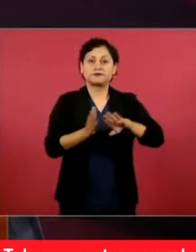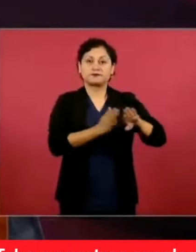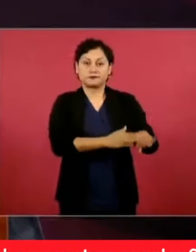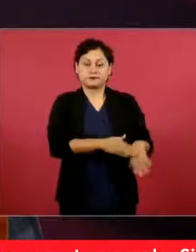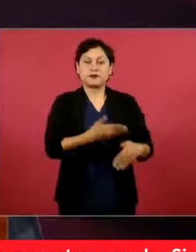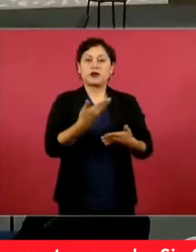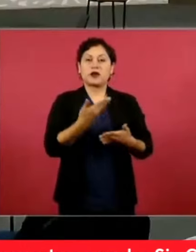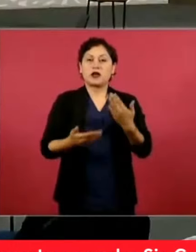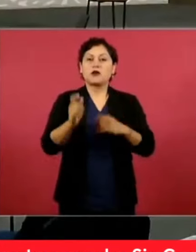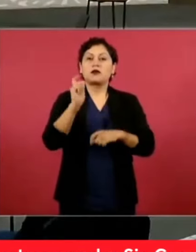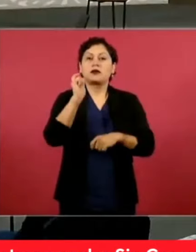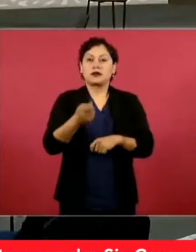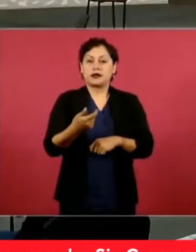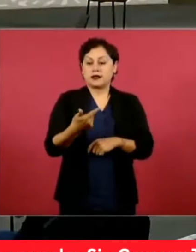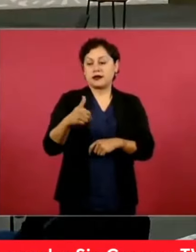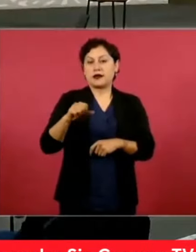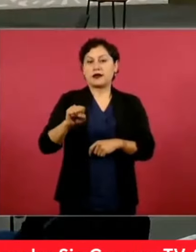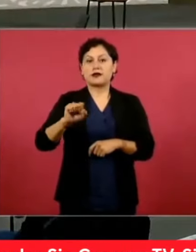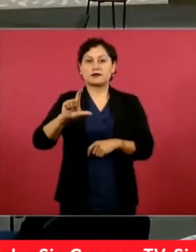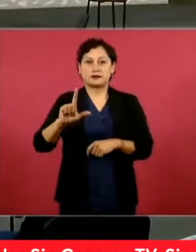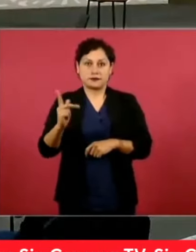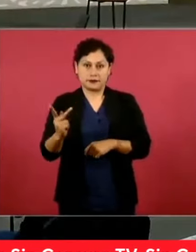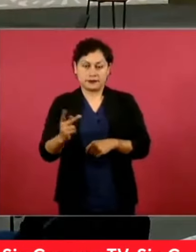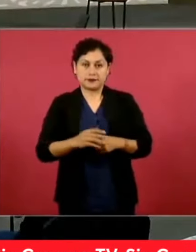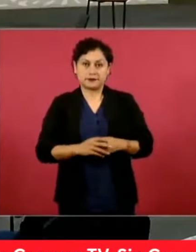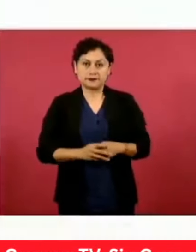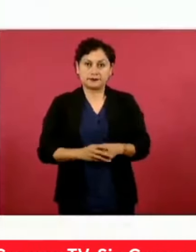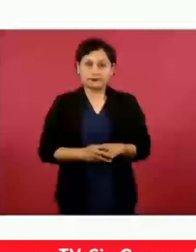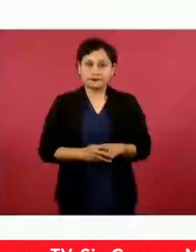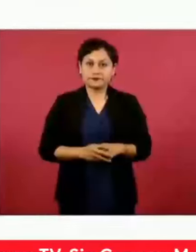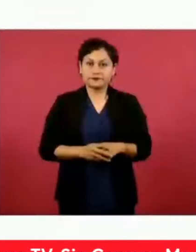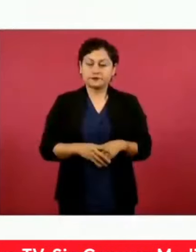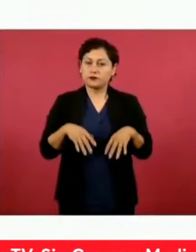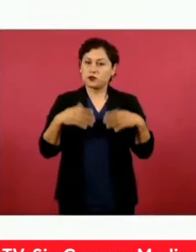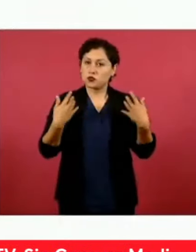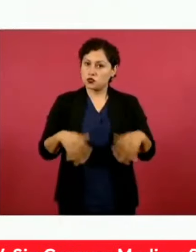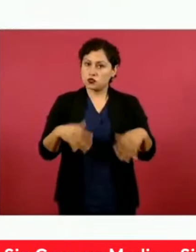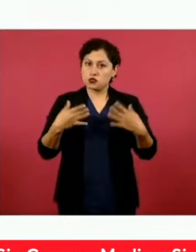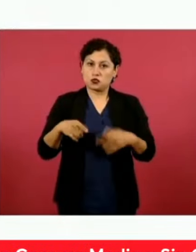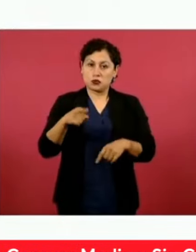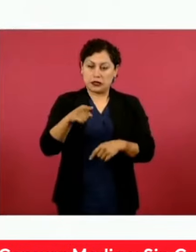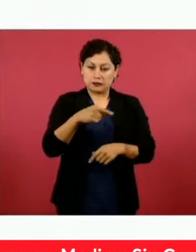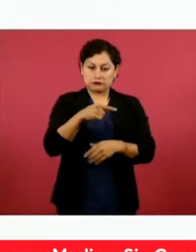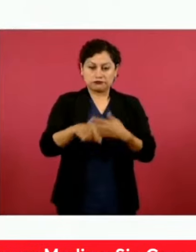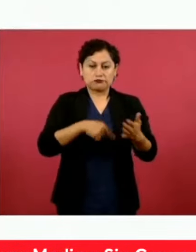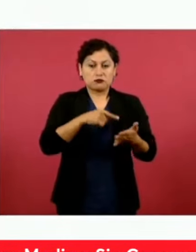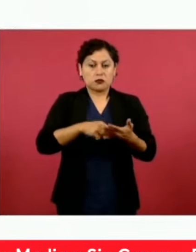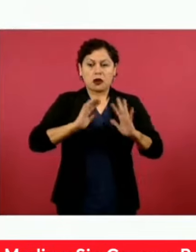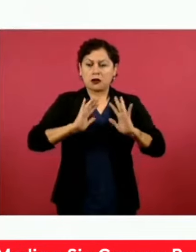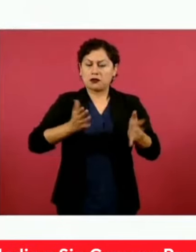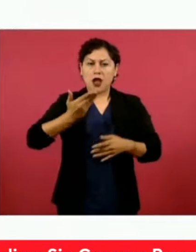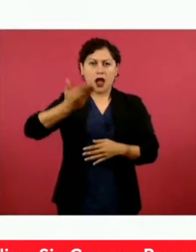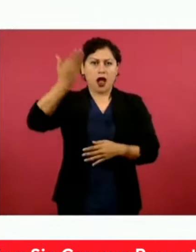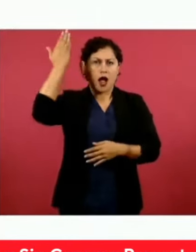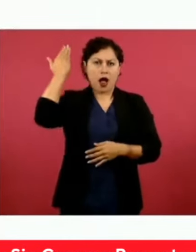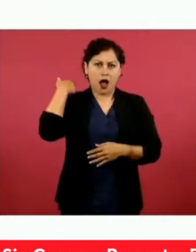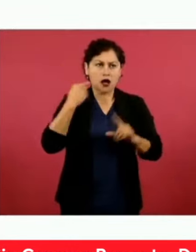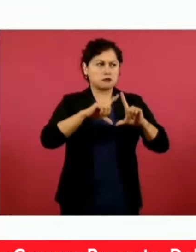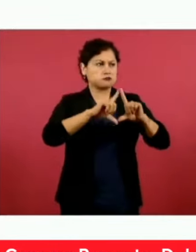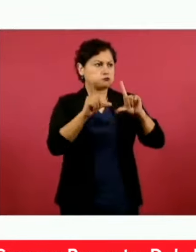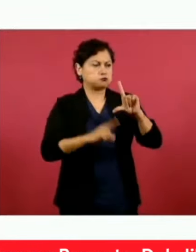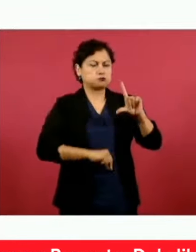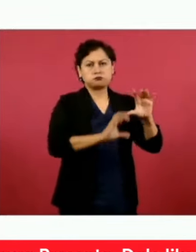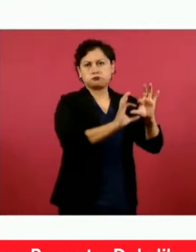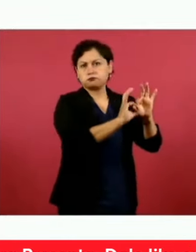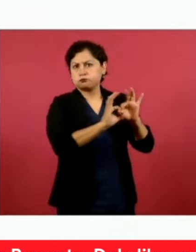es quién en los precios del gas LP, un mercado muy confiable en cuanto a los precios en todo el país, con este